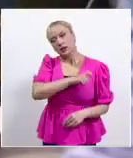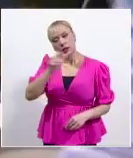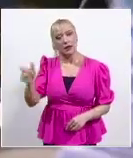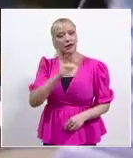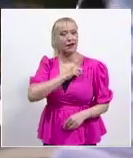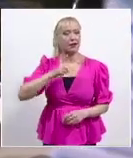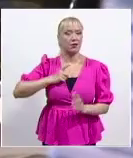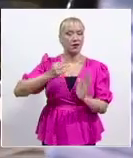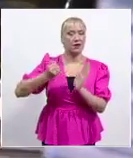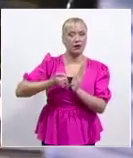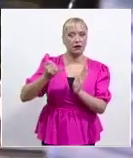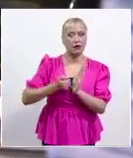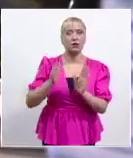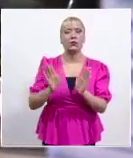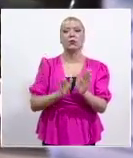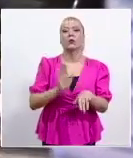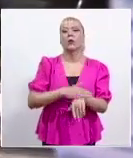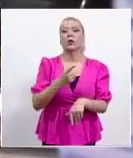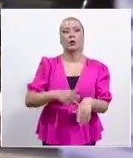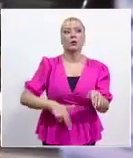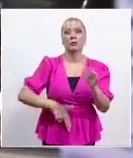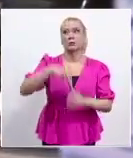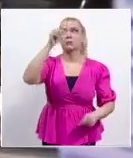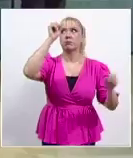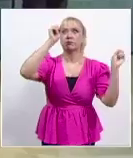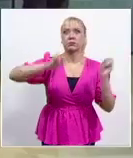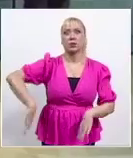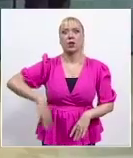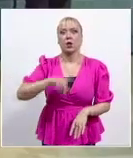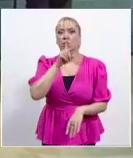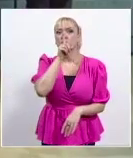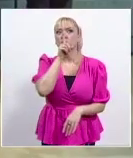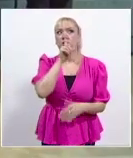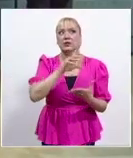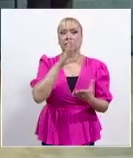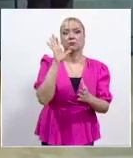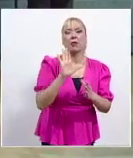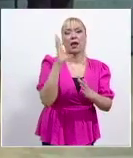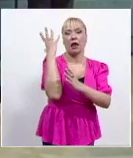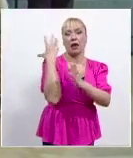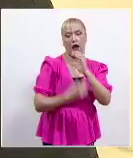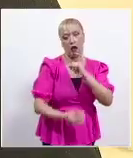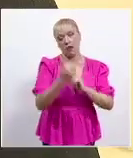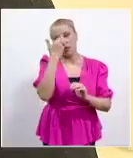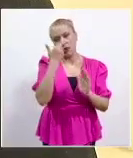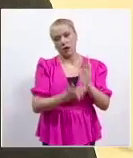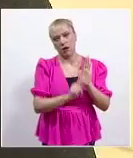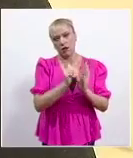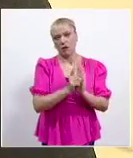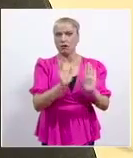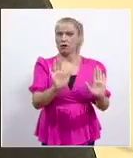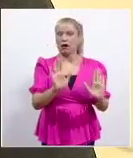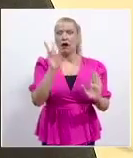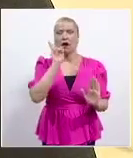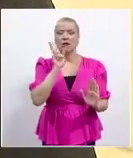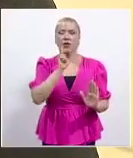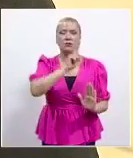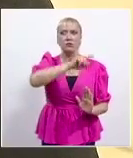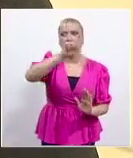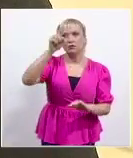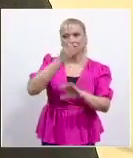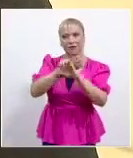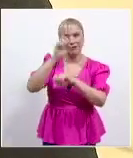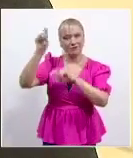autoridad determina que el abandono del domicilio constituye un delito. También resolvió que los poderes legislativos locales, en ejercicio de su